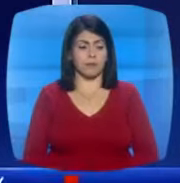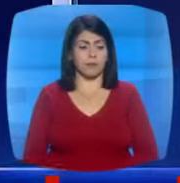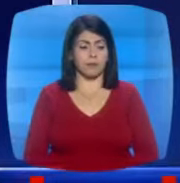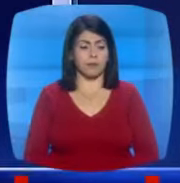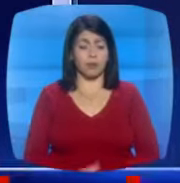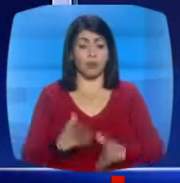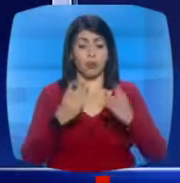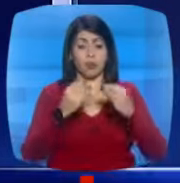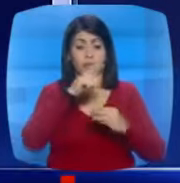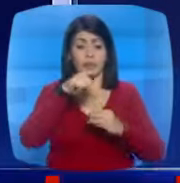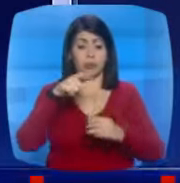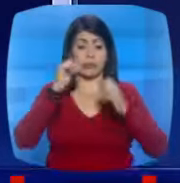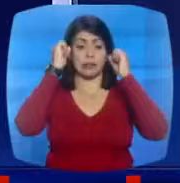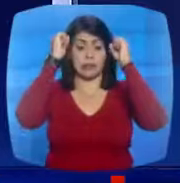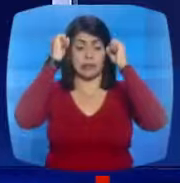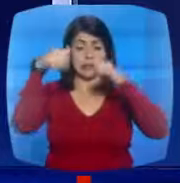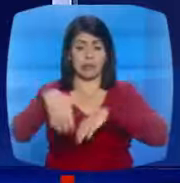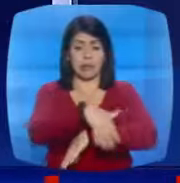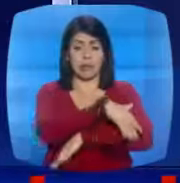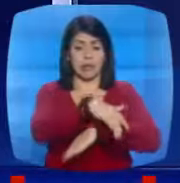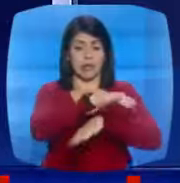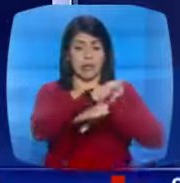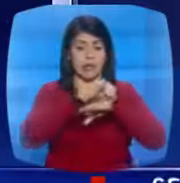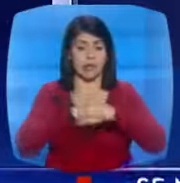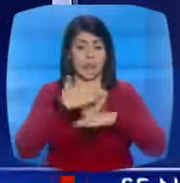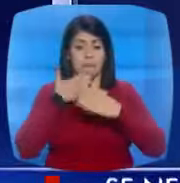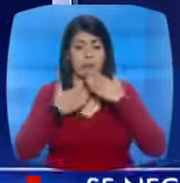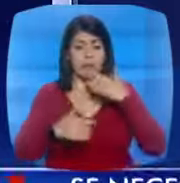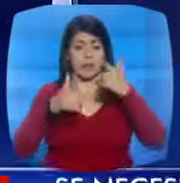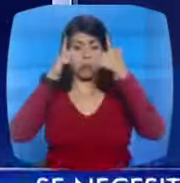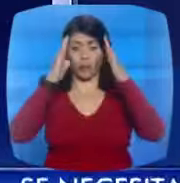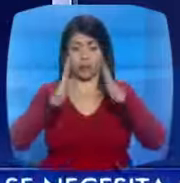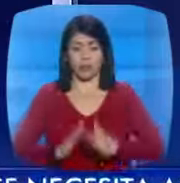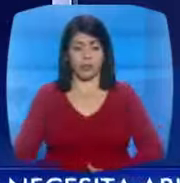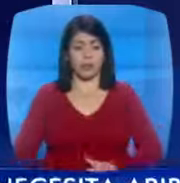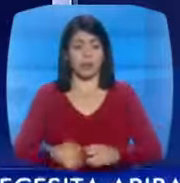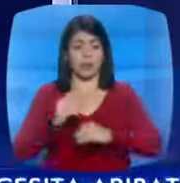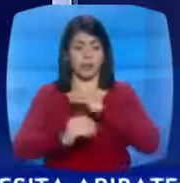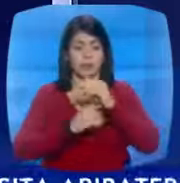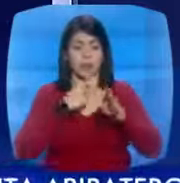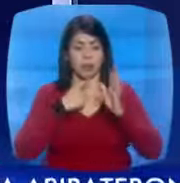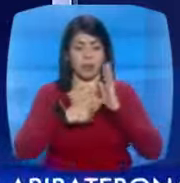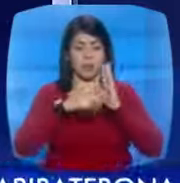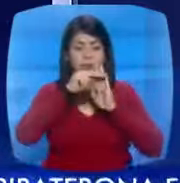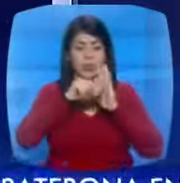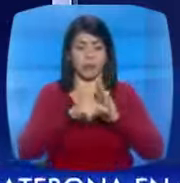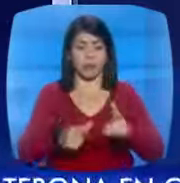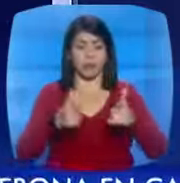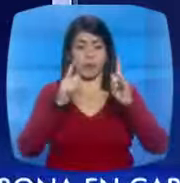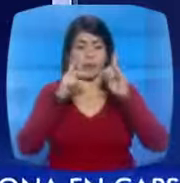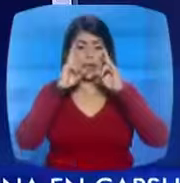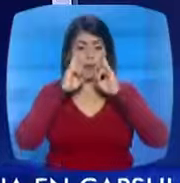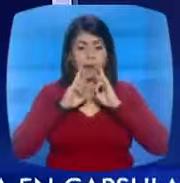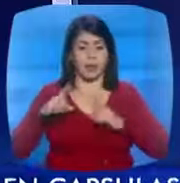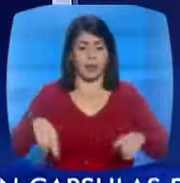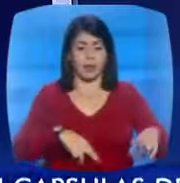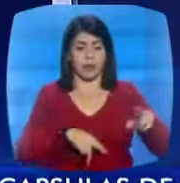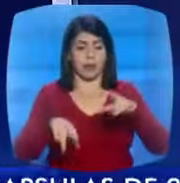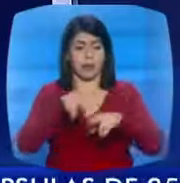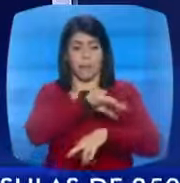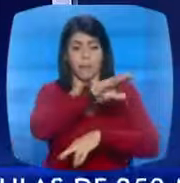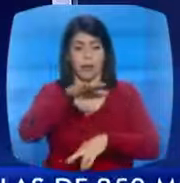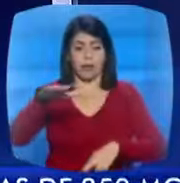Bien, y miles de manifestantes tomaron las calles de Londres para exigir a las autoridades la implementación de medidas que permitan limpiar los ríos y mares